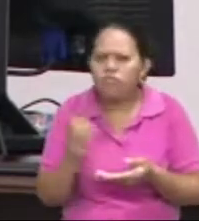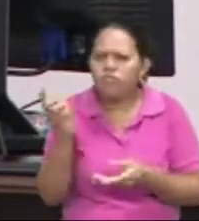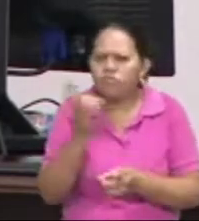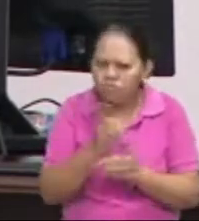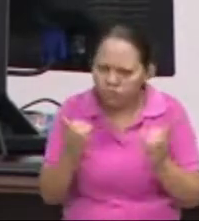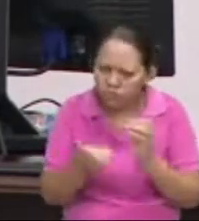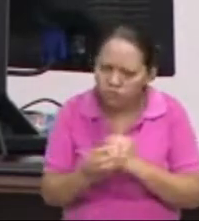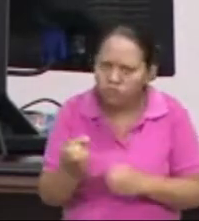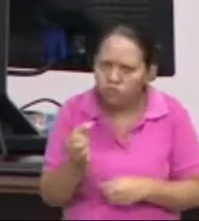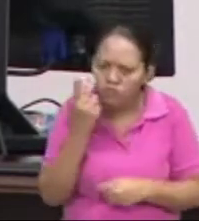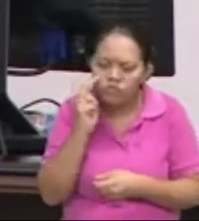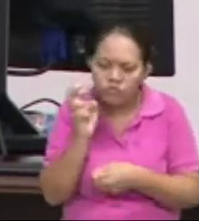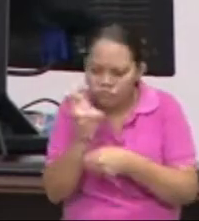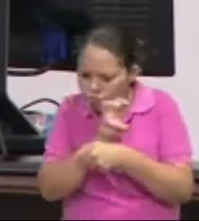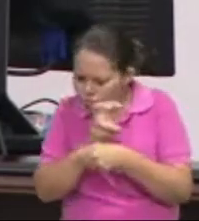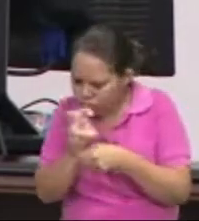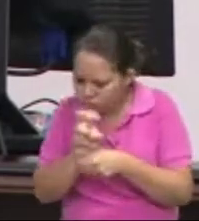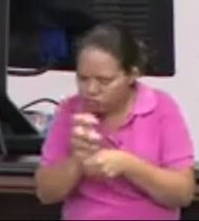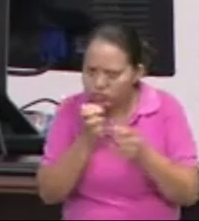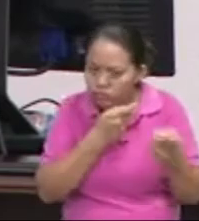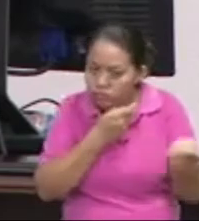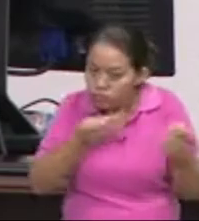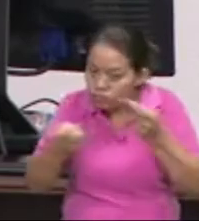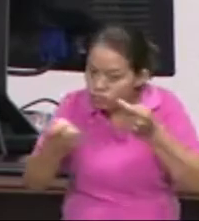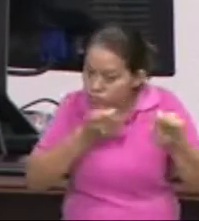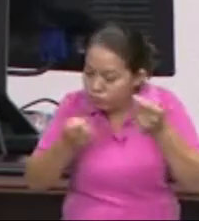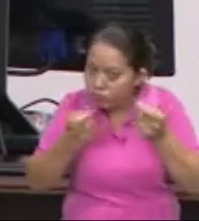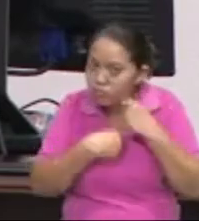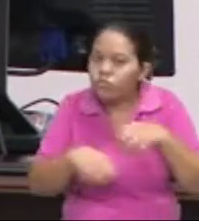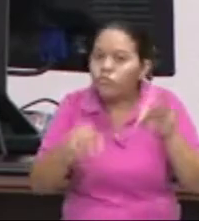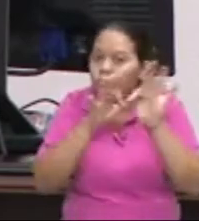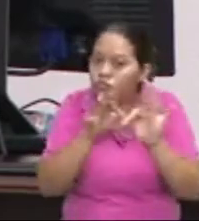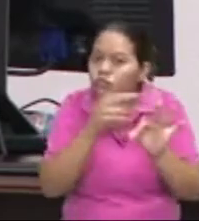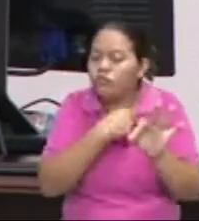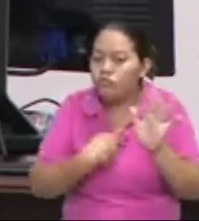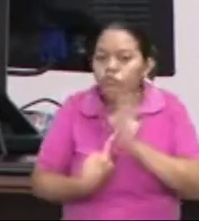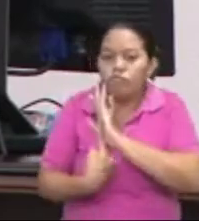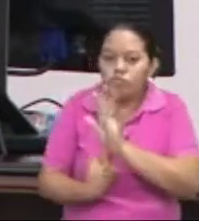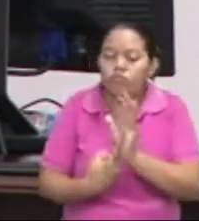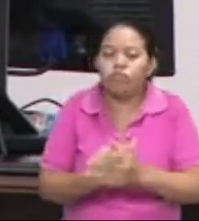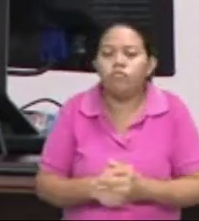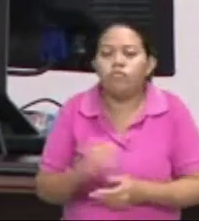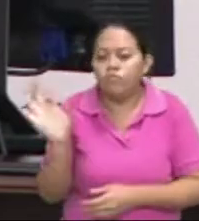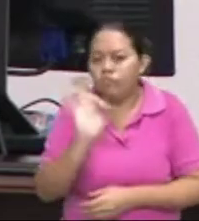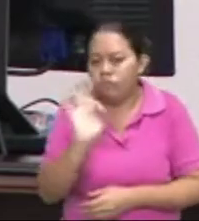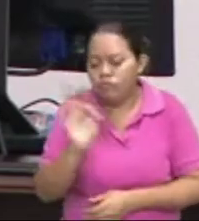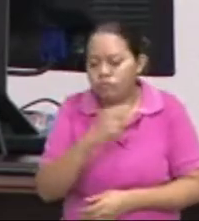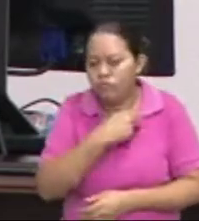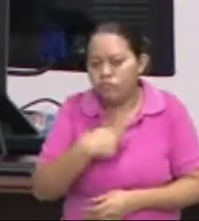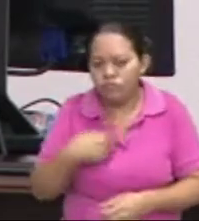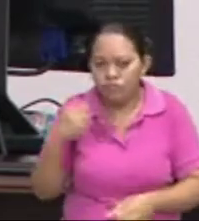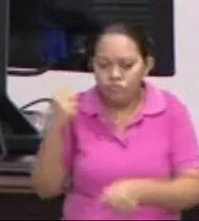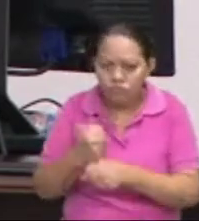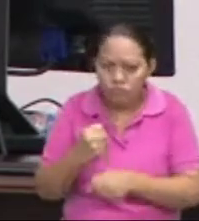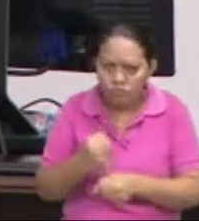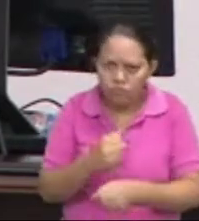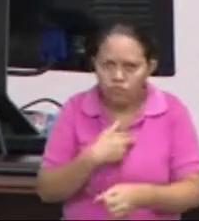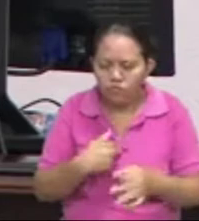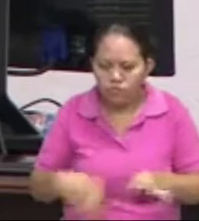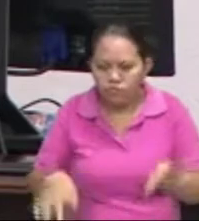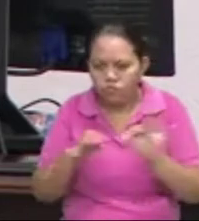definir, supervisar y controlar la política tributaria, formular y proponer